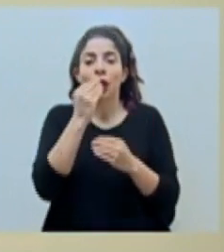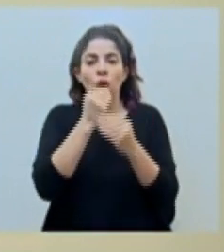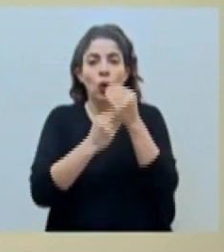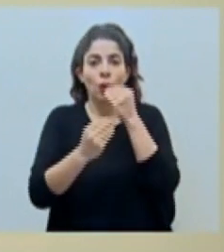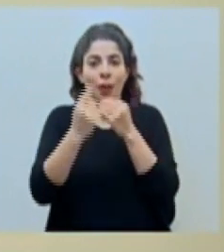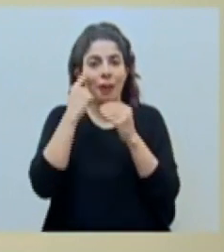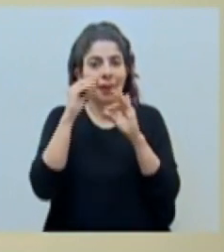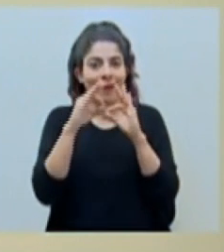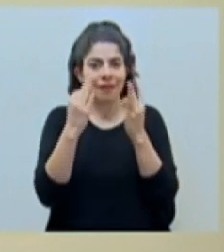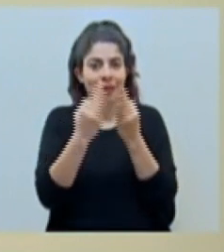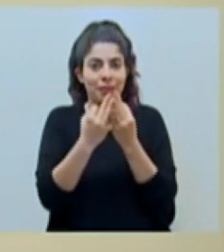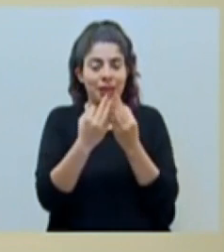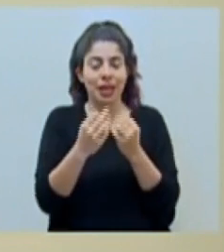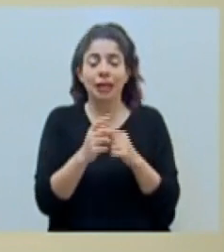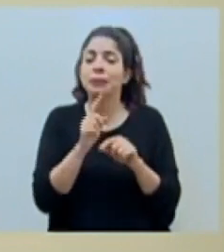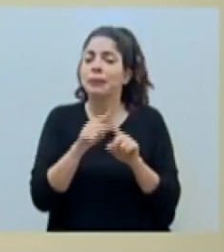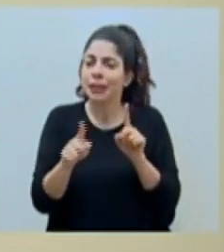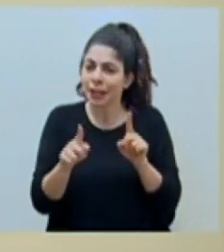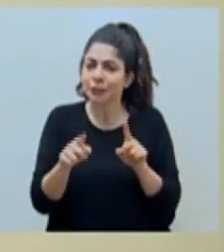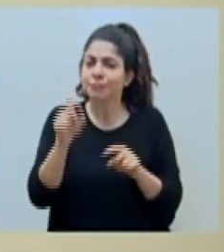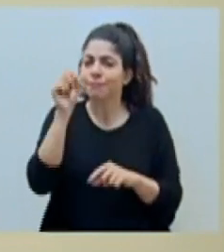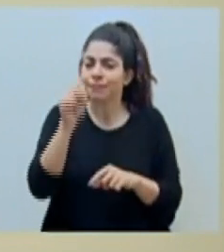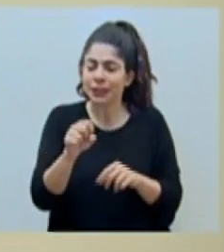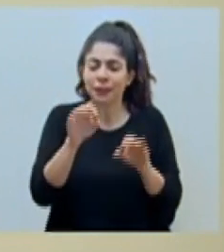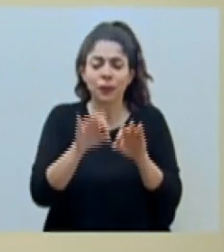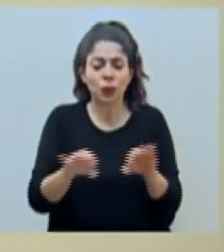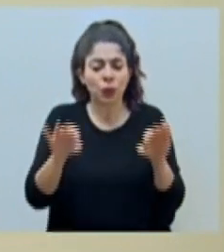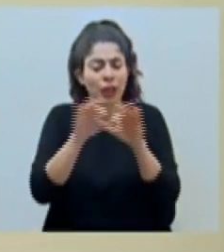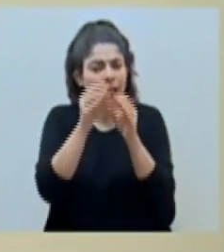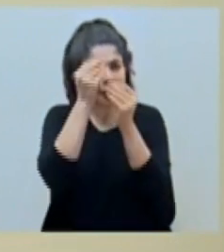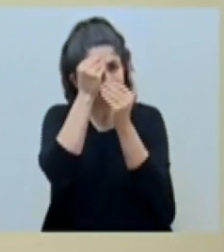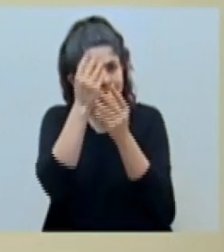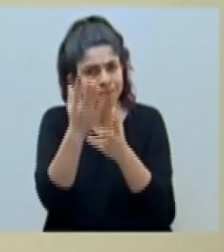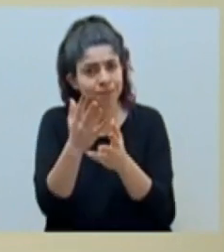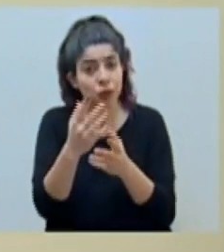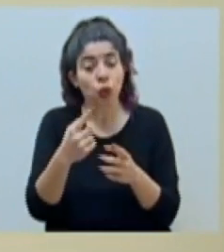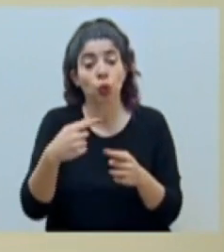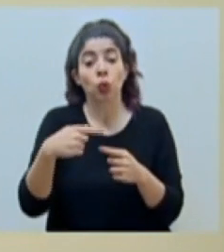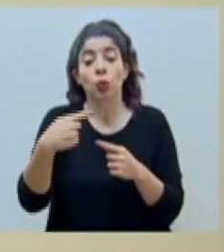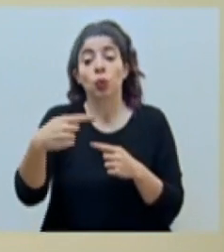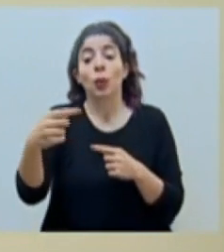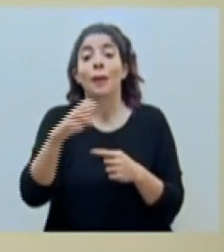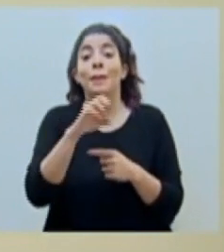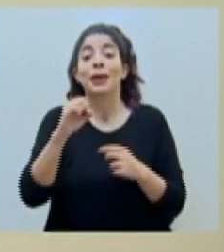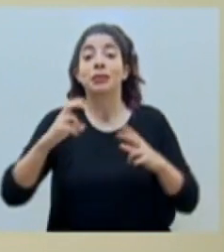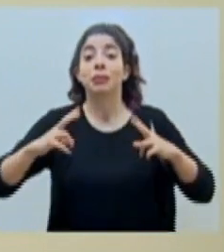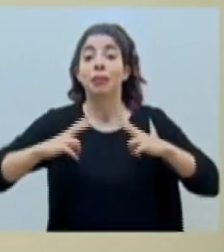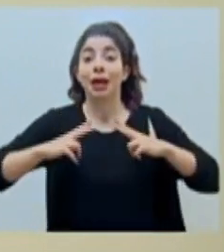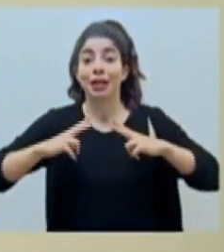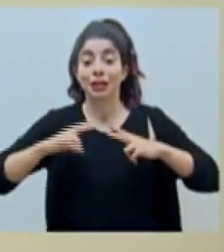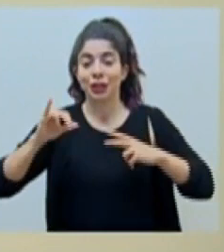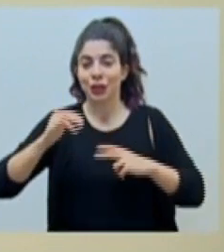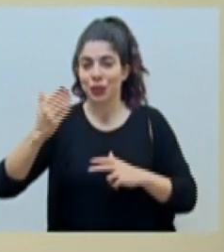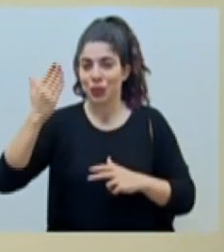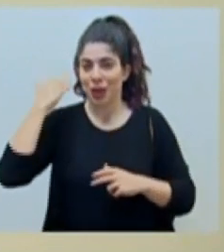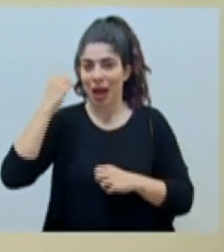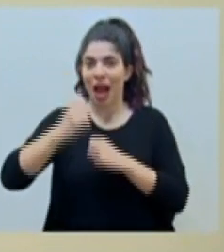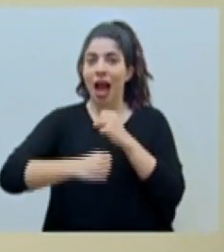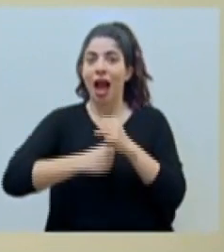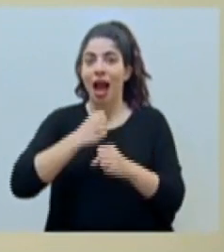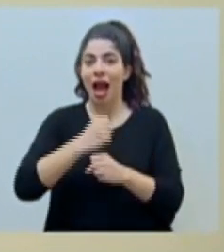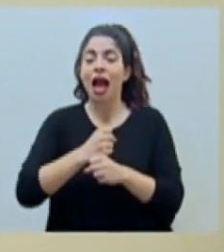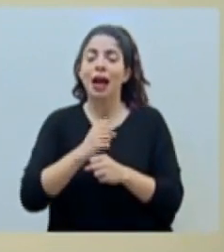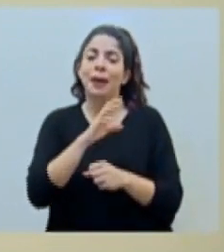alimentación a las familias, pero es importante también informar que durante los meses de vacaciones, como lo hemos hecho otros años,